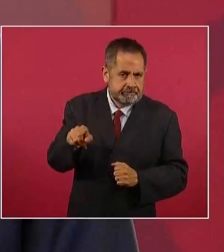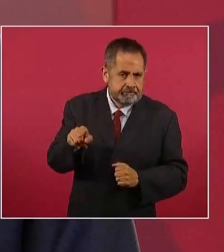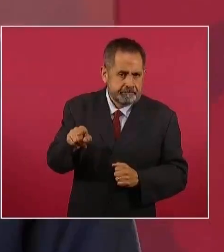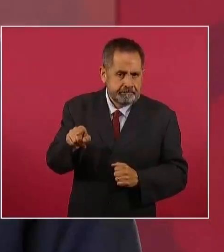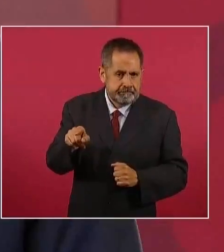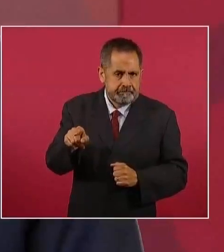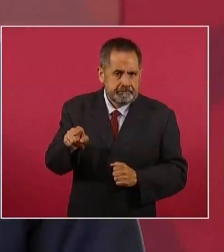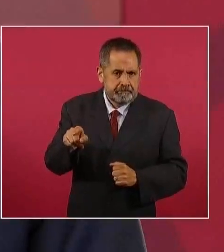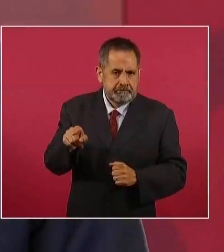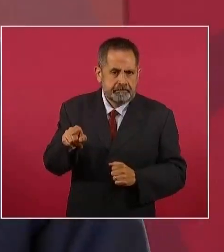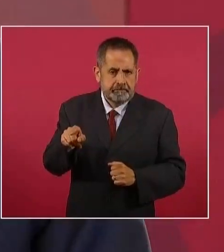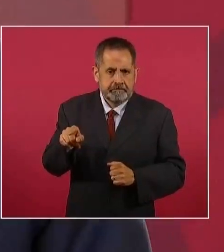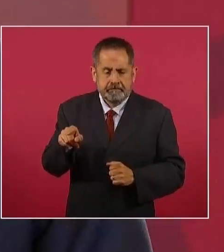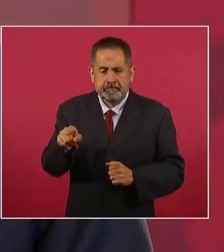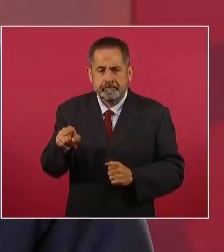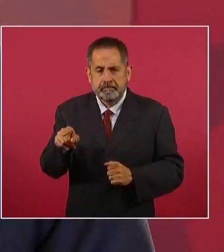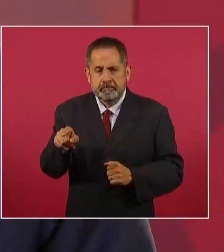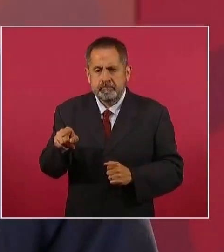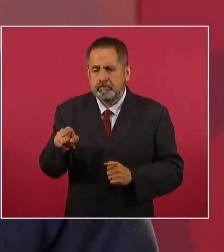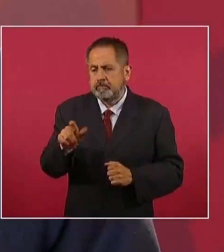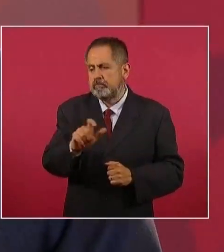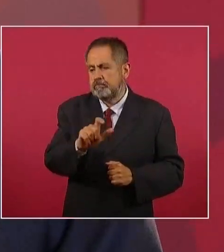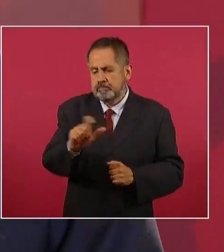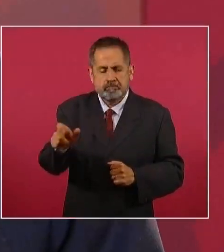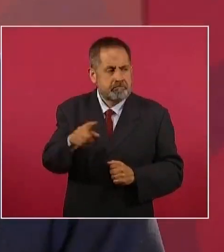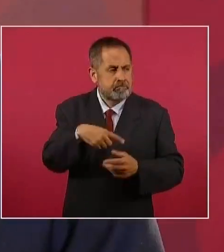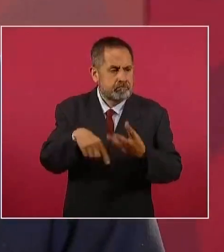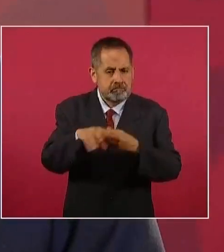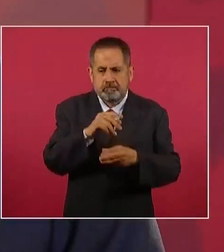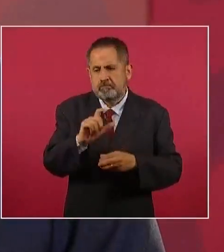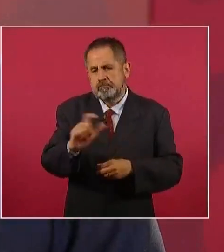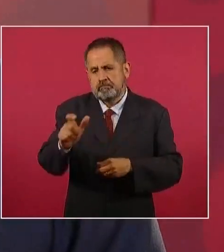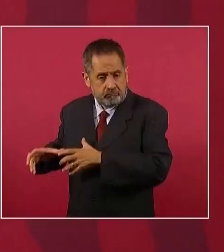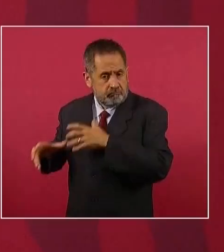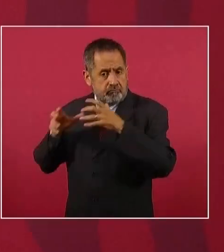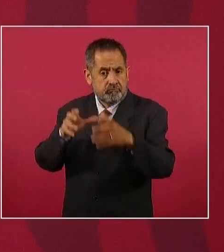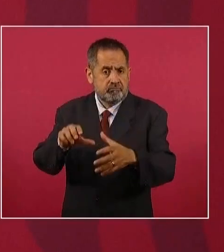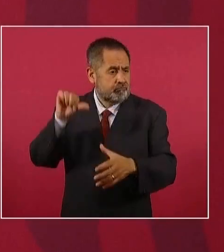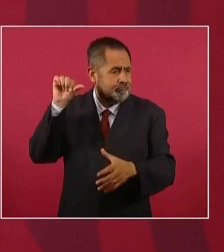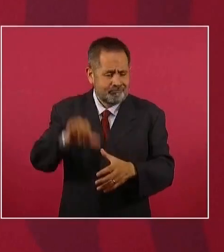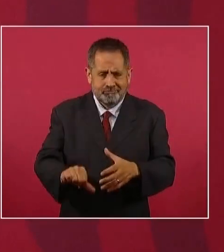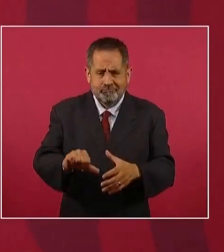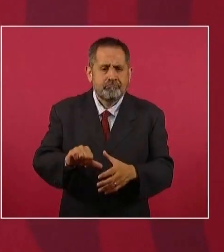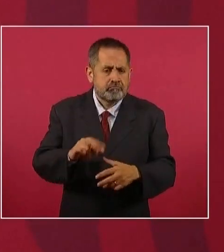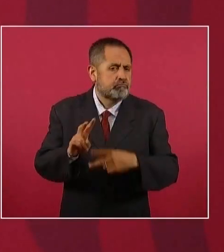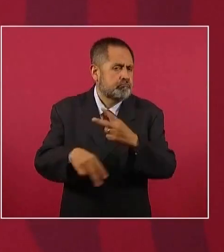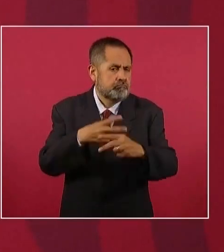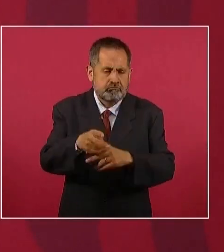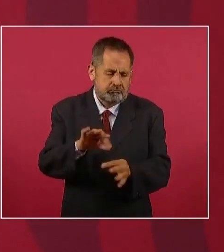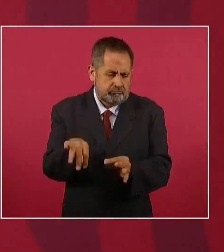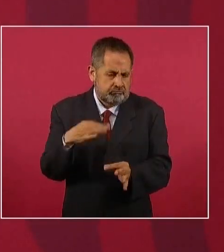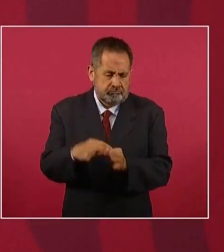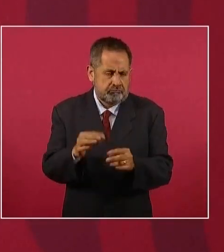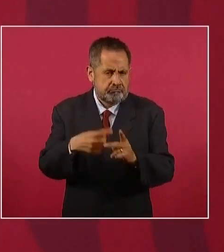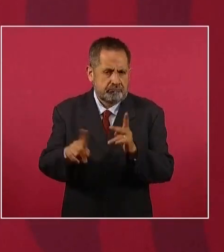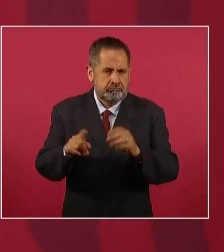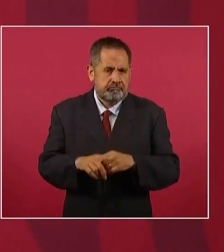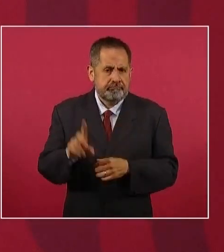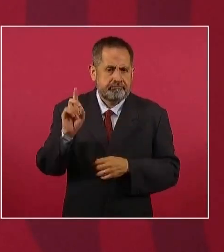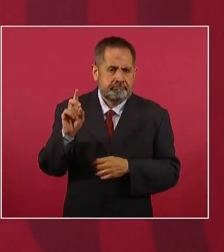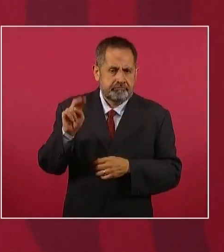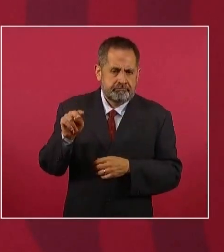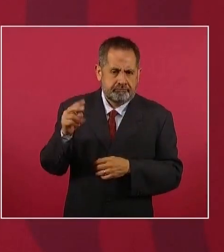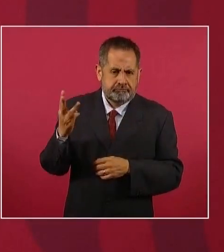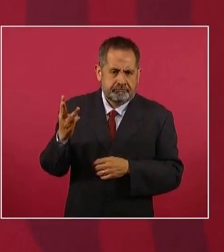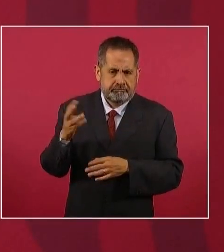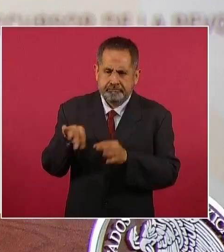es sencillo. No se puede modificar las reglas del juego sin afectar la perspectiva, la